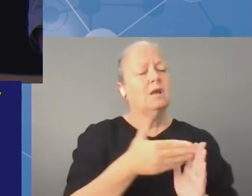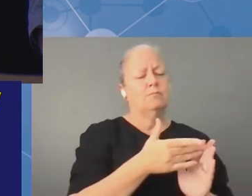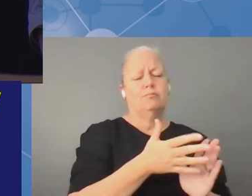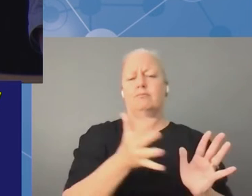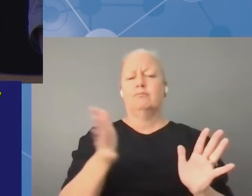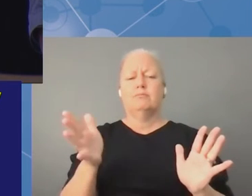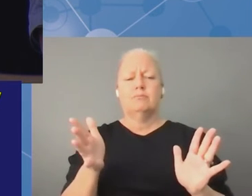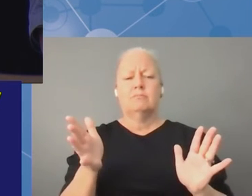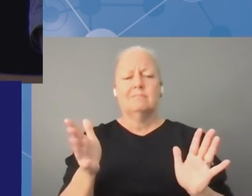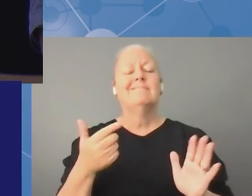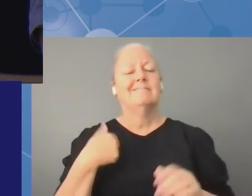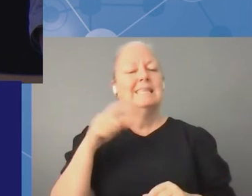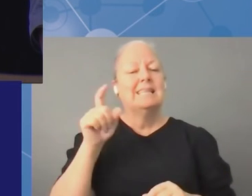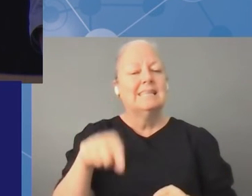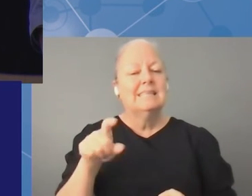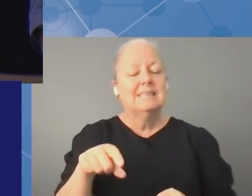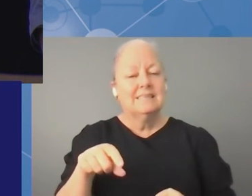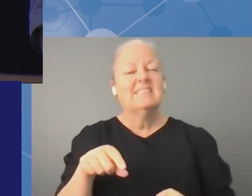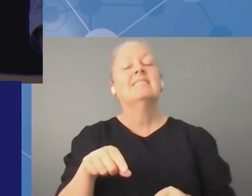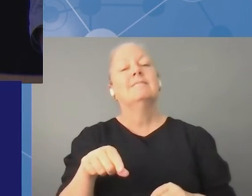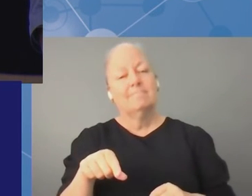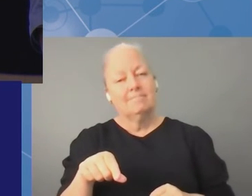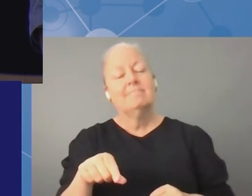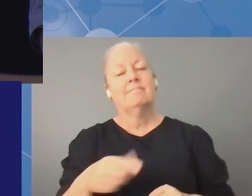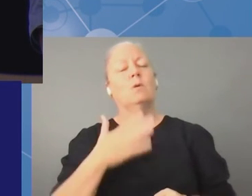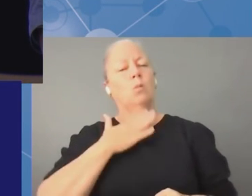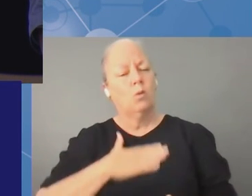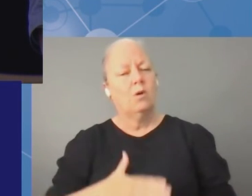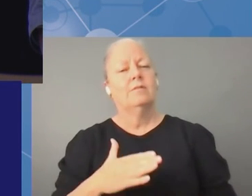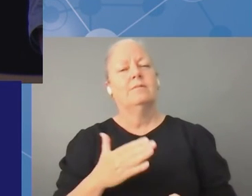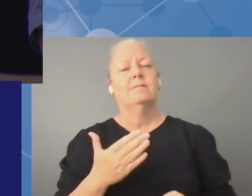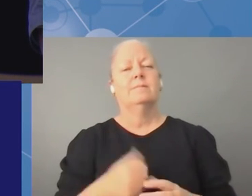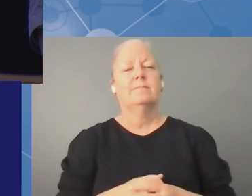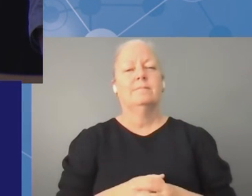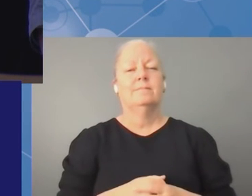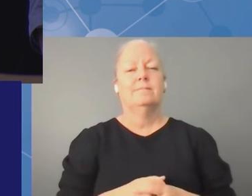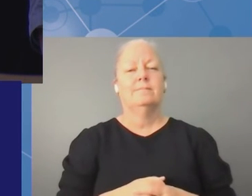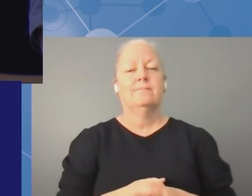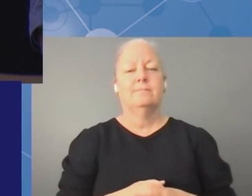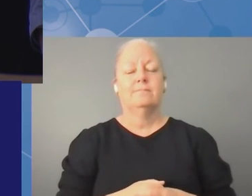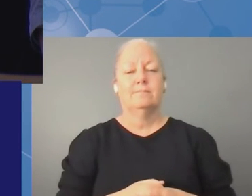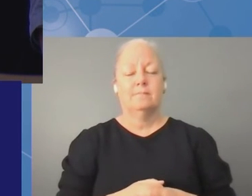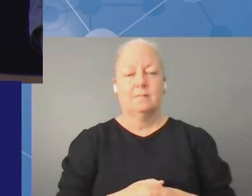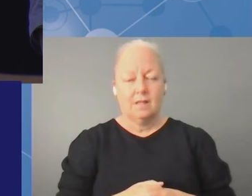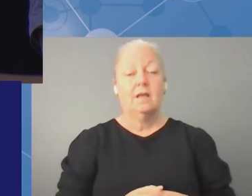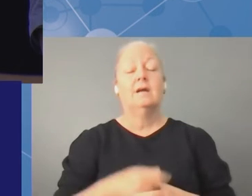Creo que estos encuentros deberían ser multilingües. Han venido aquí ministros,